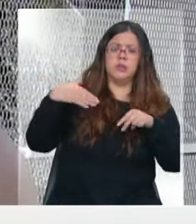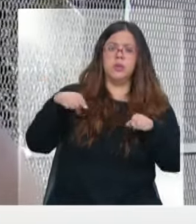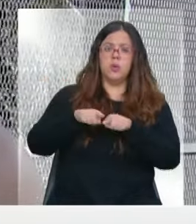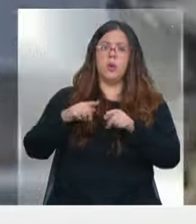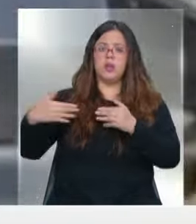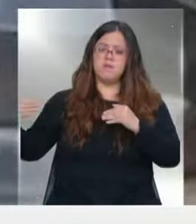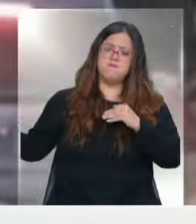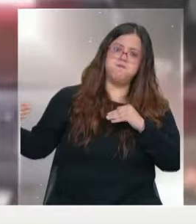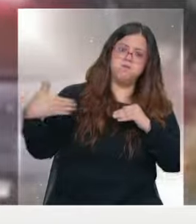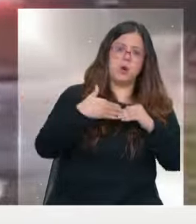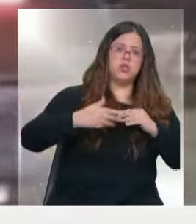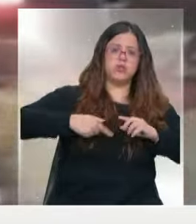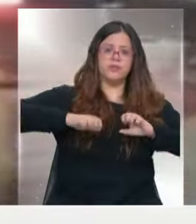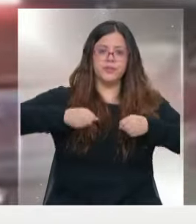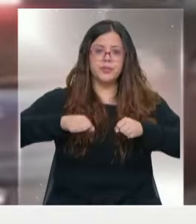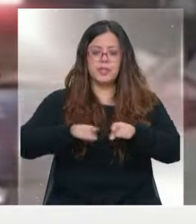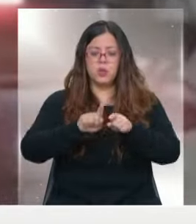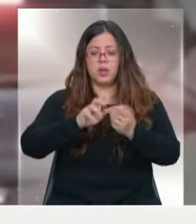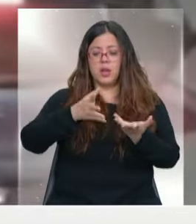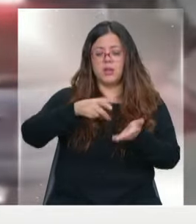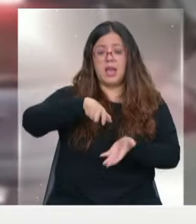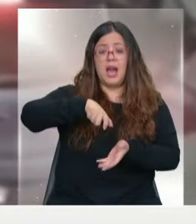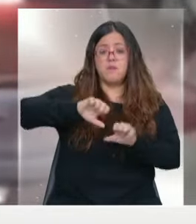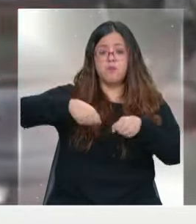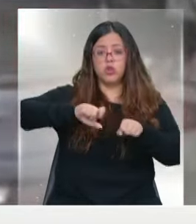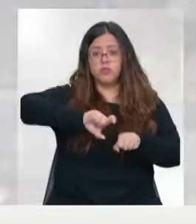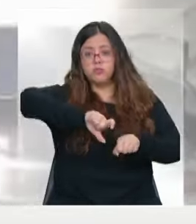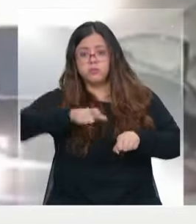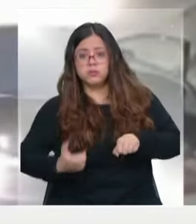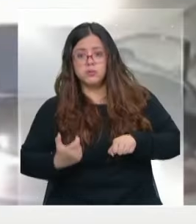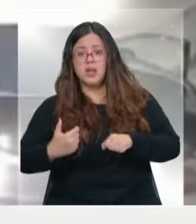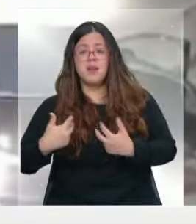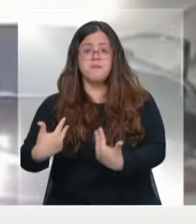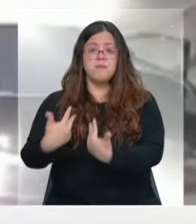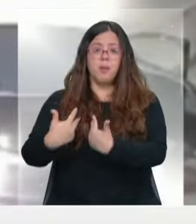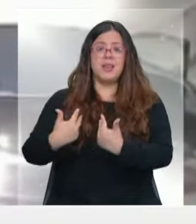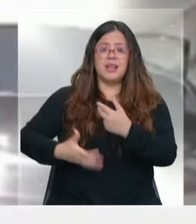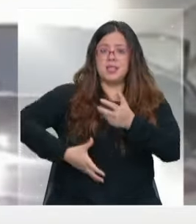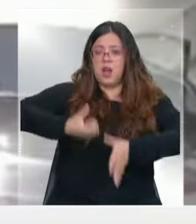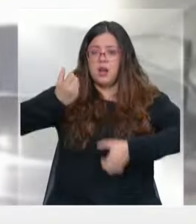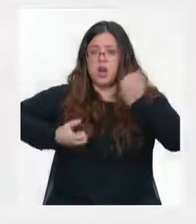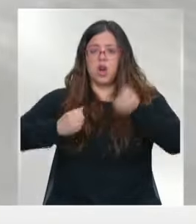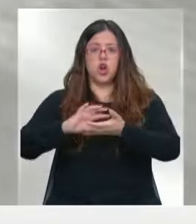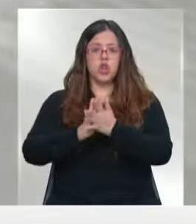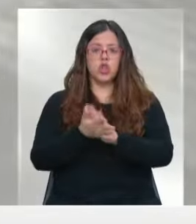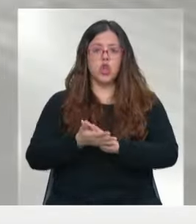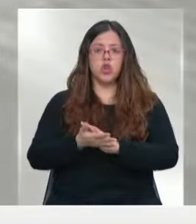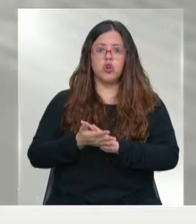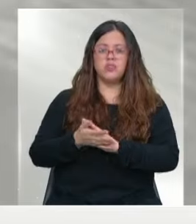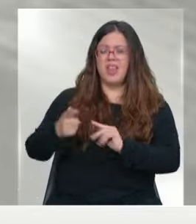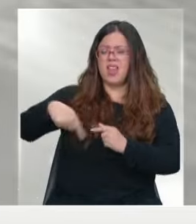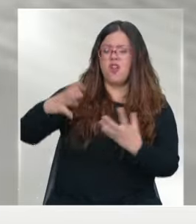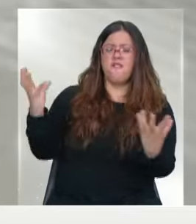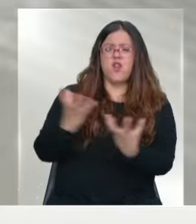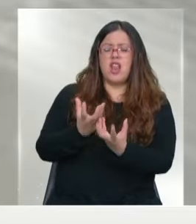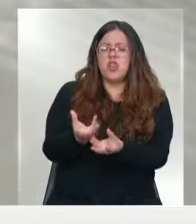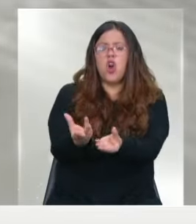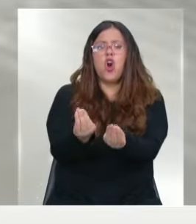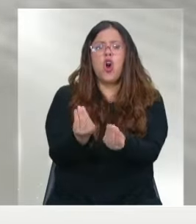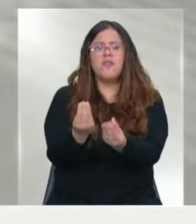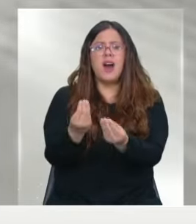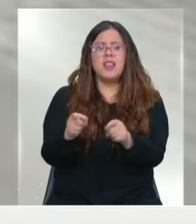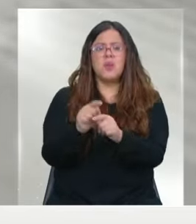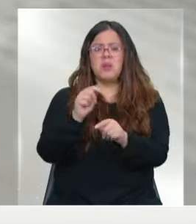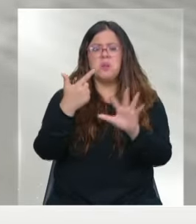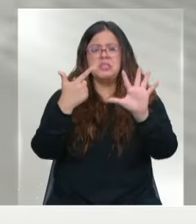me chocaron. Y se cayó la moto y ahí me intimidaron y me sacaron todas las pertenencias. Muy violento, incluso. Cobardemente me atacaron